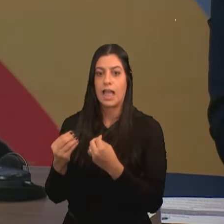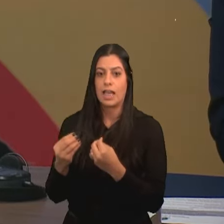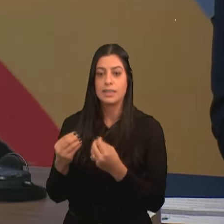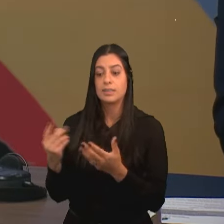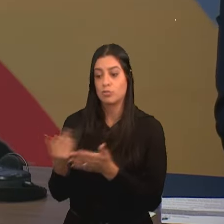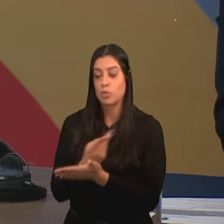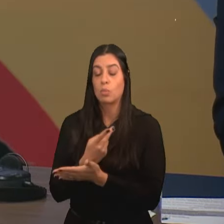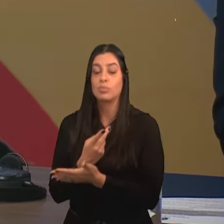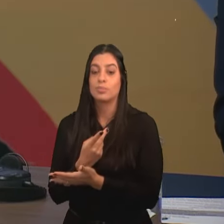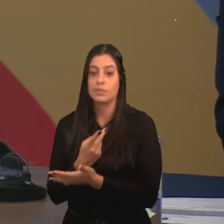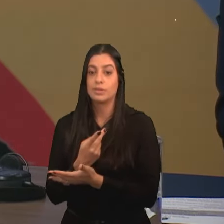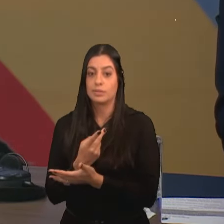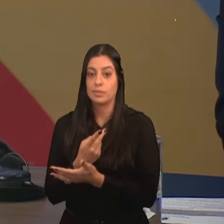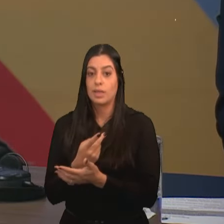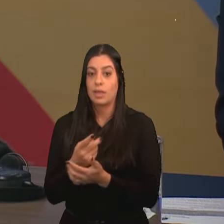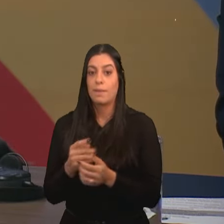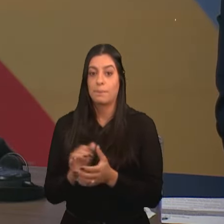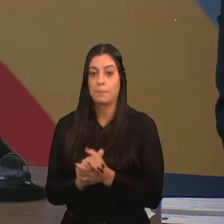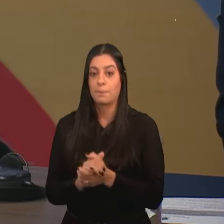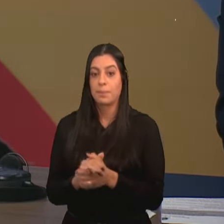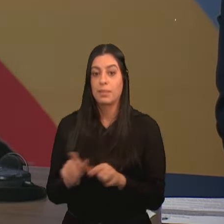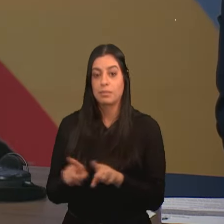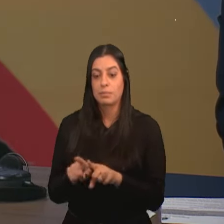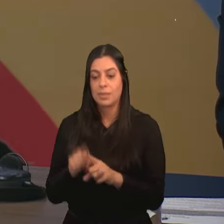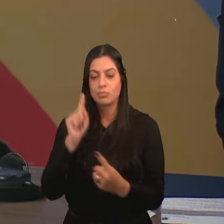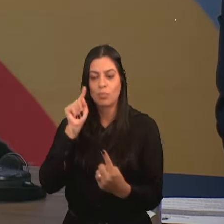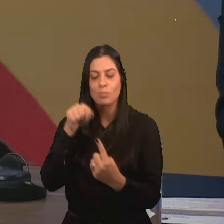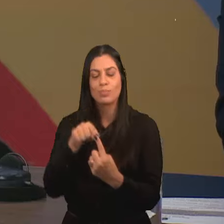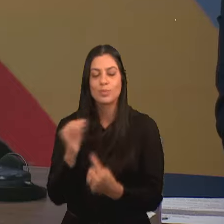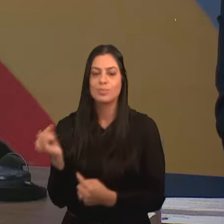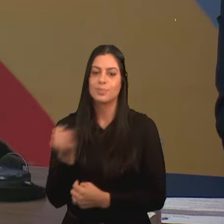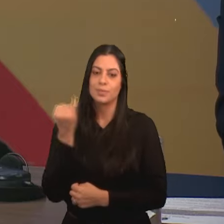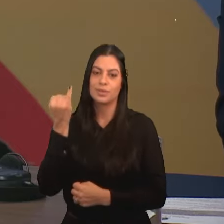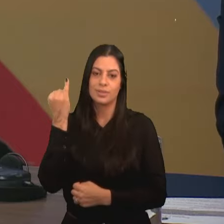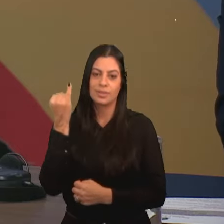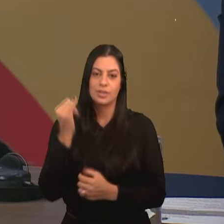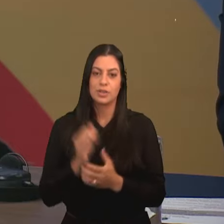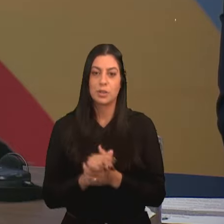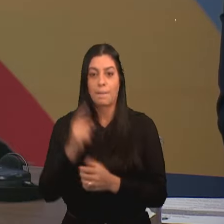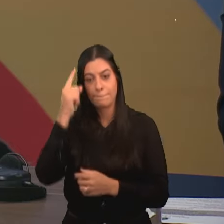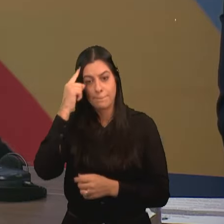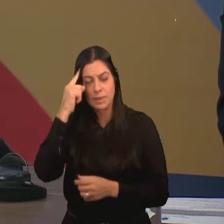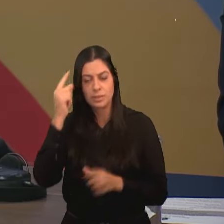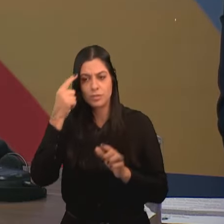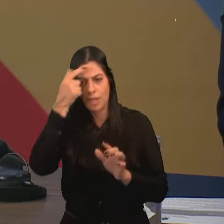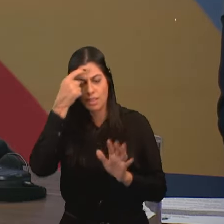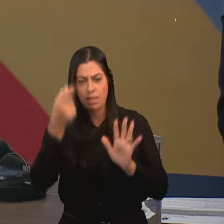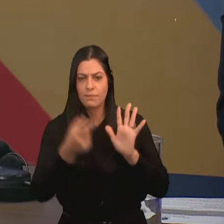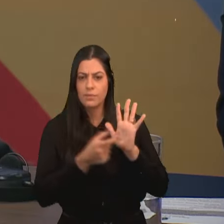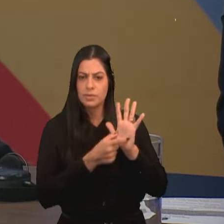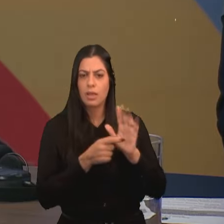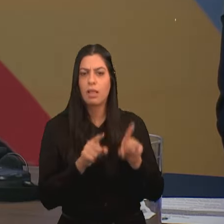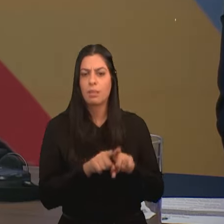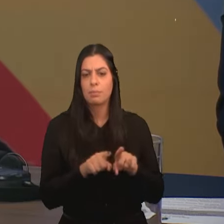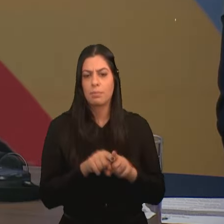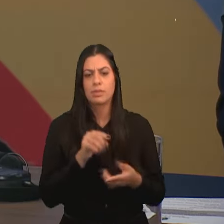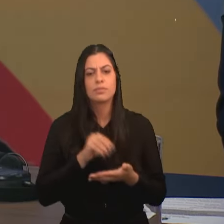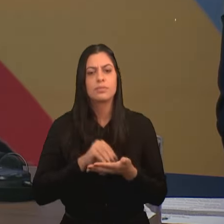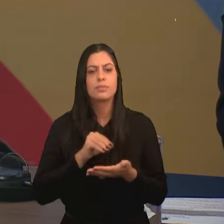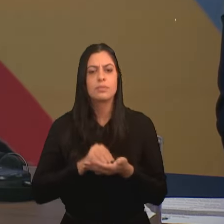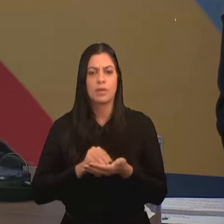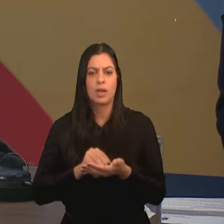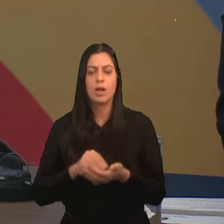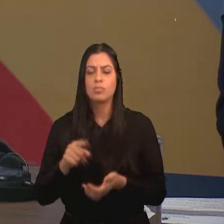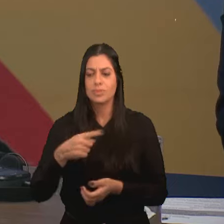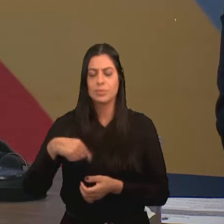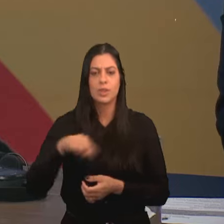realizar, generar? Y ese también es un punto muy importante, yo veo. Y pensando en la inteligencia